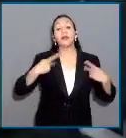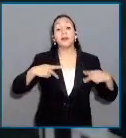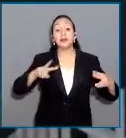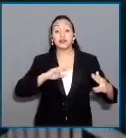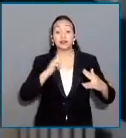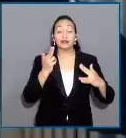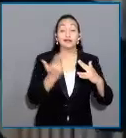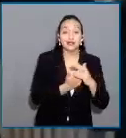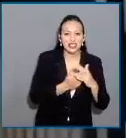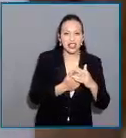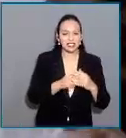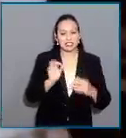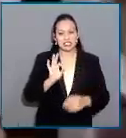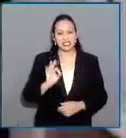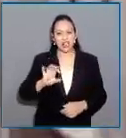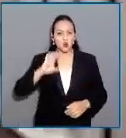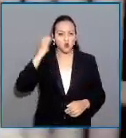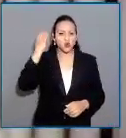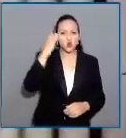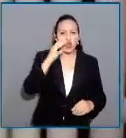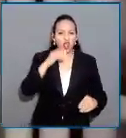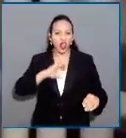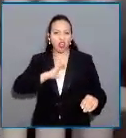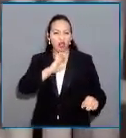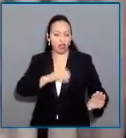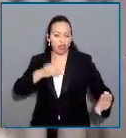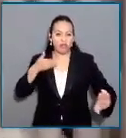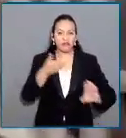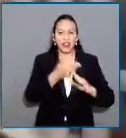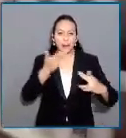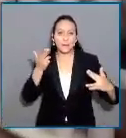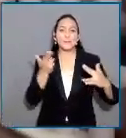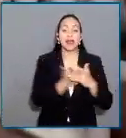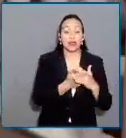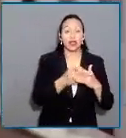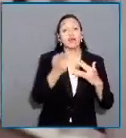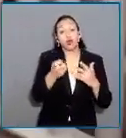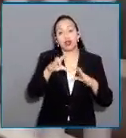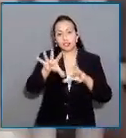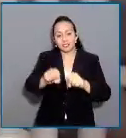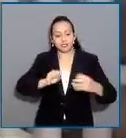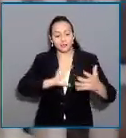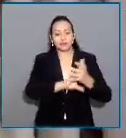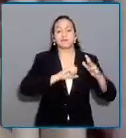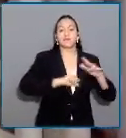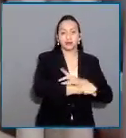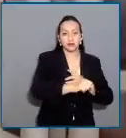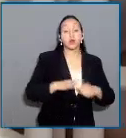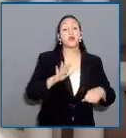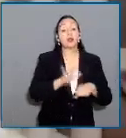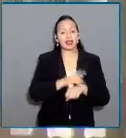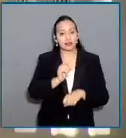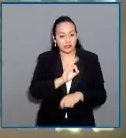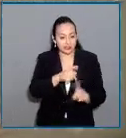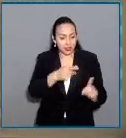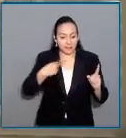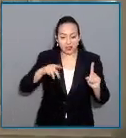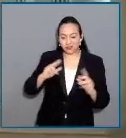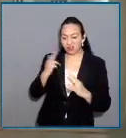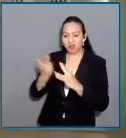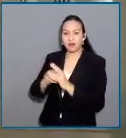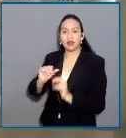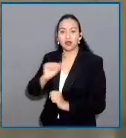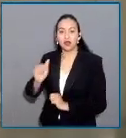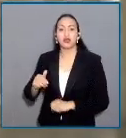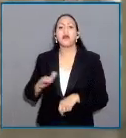ensañamiento, crueldad u odio, manifiesto motivado por discriminación, aversión o rechazo a la víctima por su condición social o